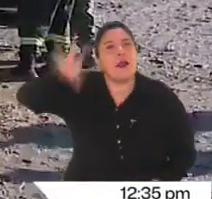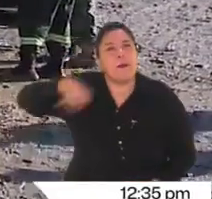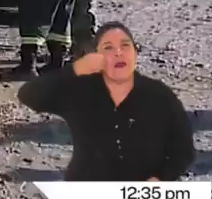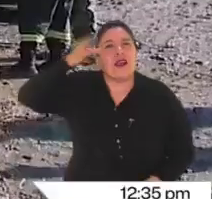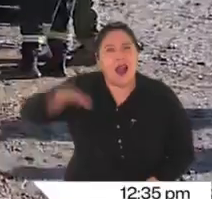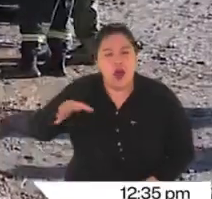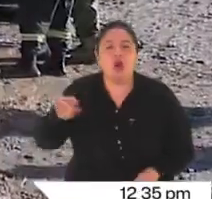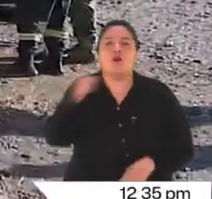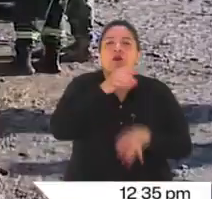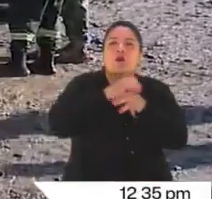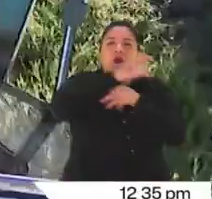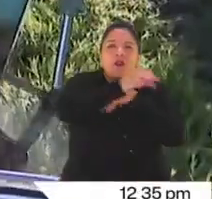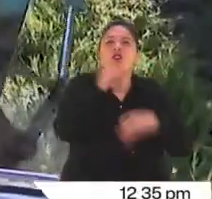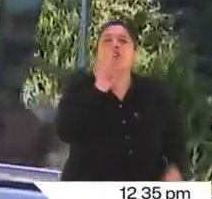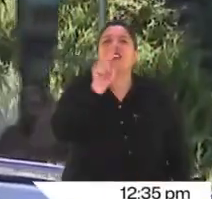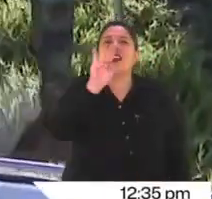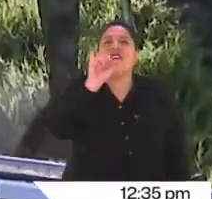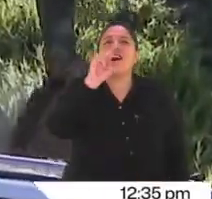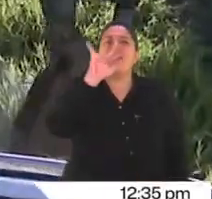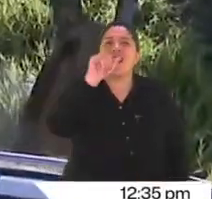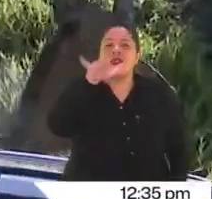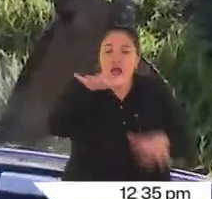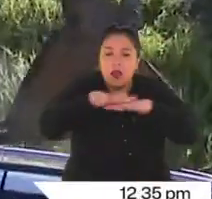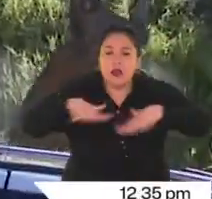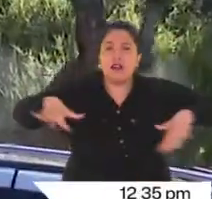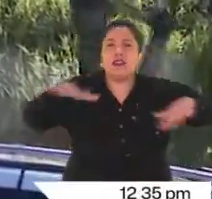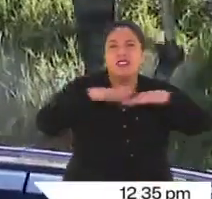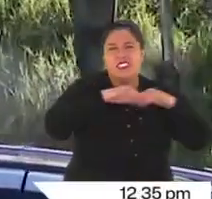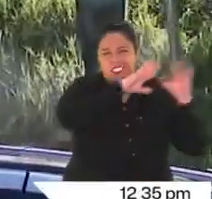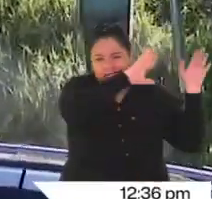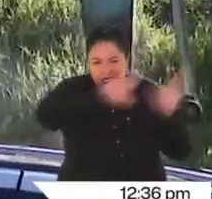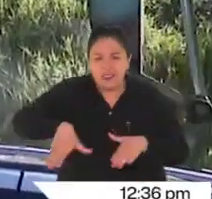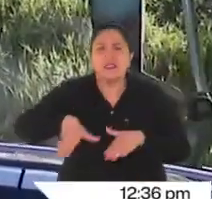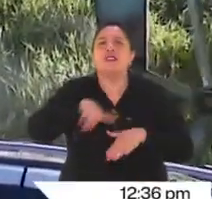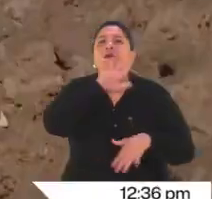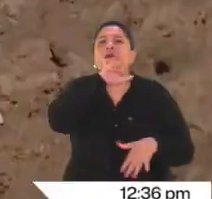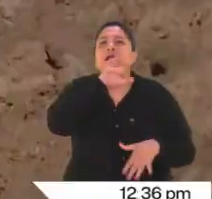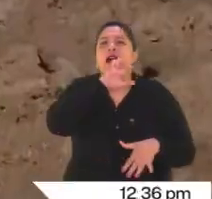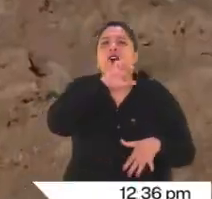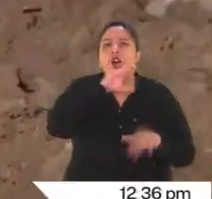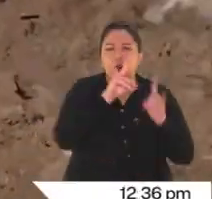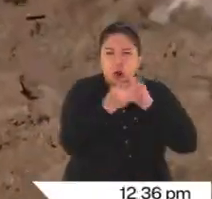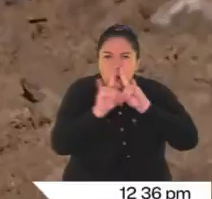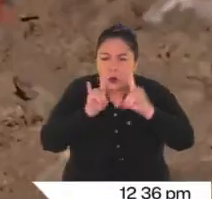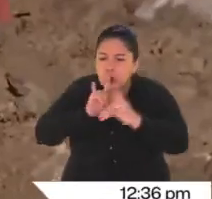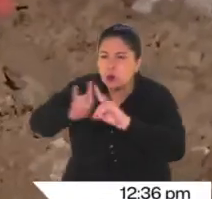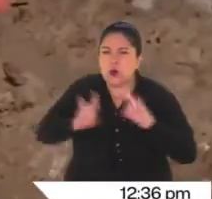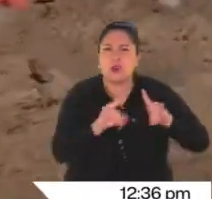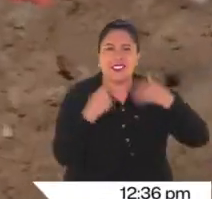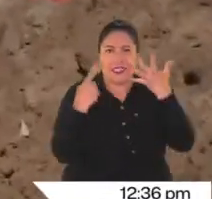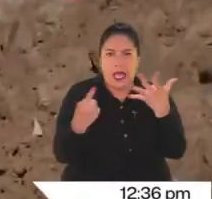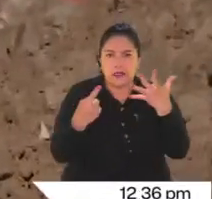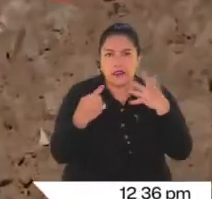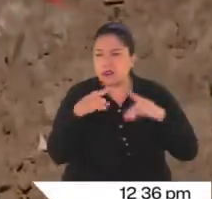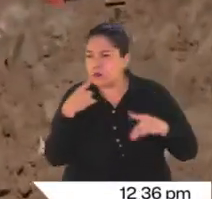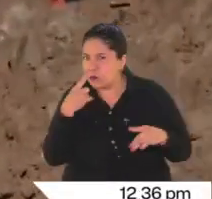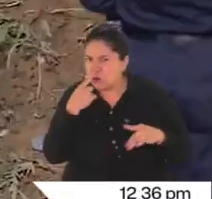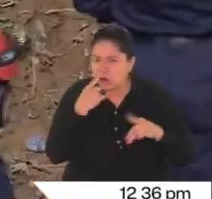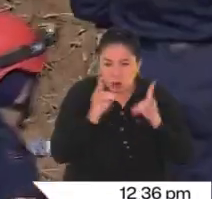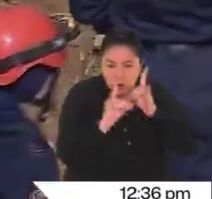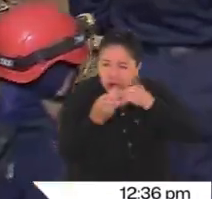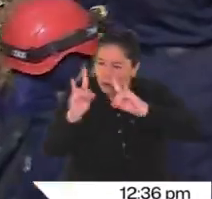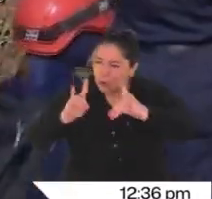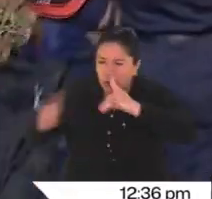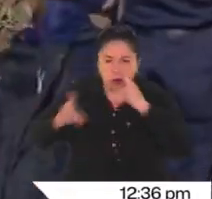en Antioquia, llegaron hasta el lugar con 6 perros entrenados para búsqueda. Fue una labor titánica reunirnos a todos en la noche de